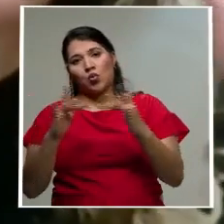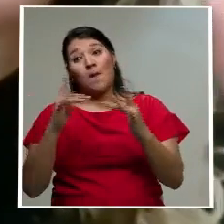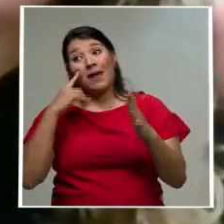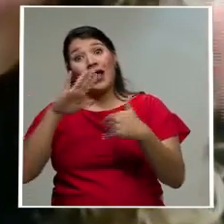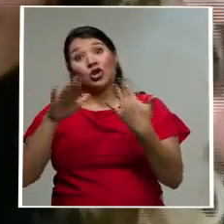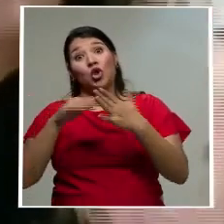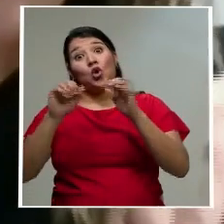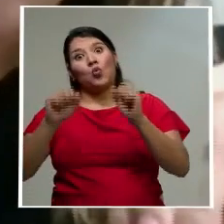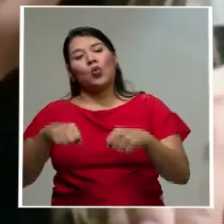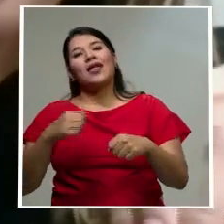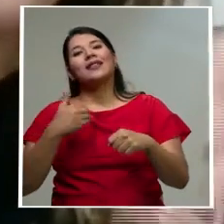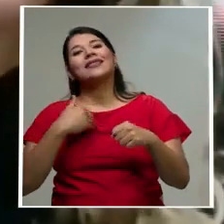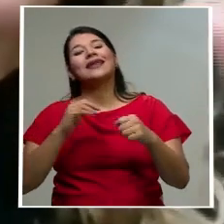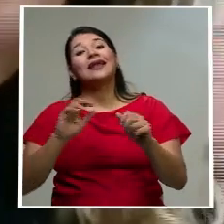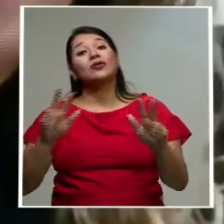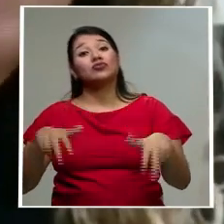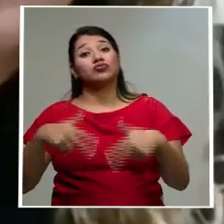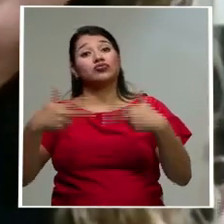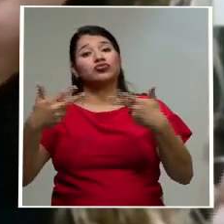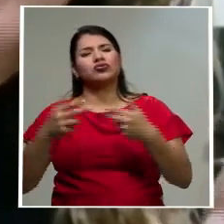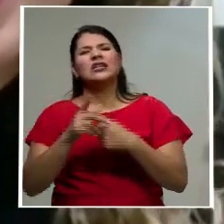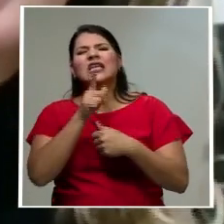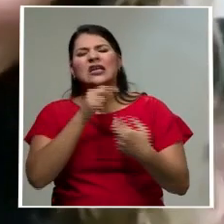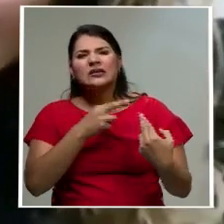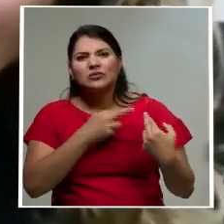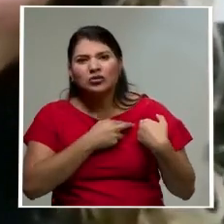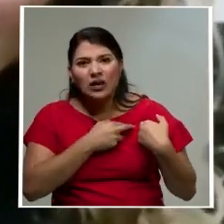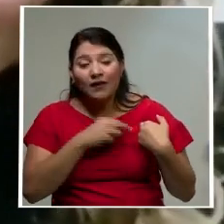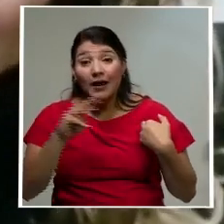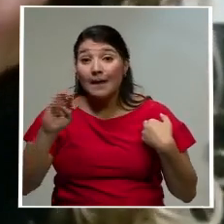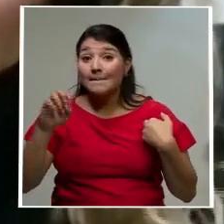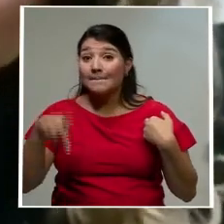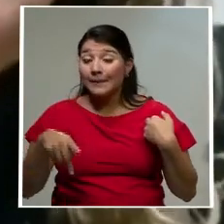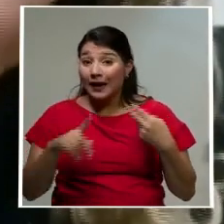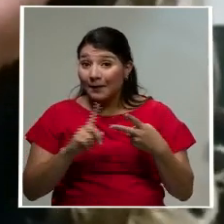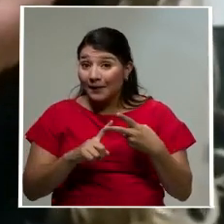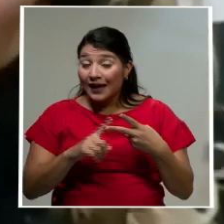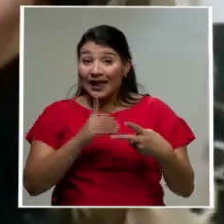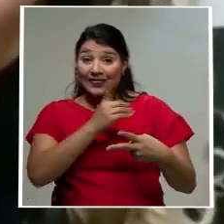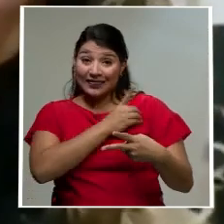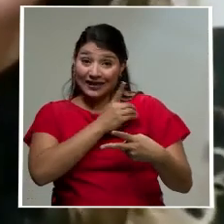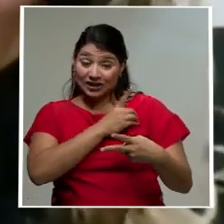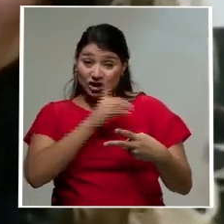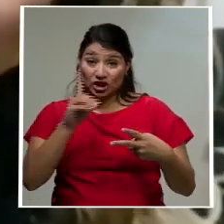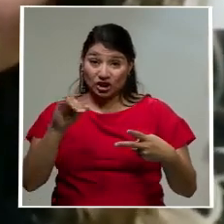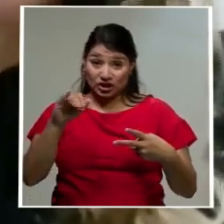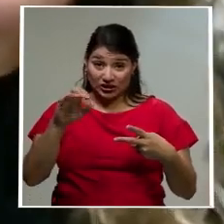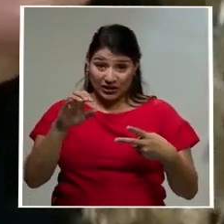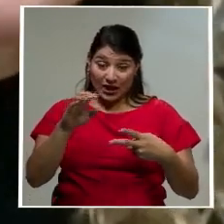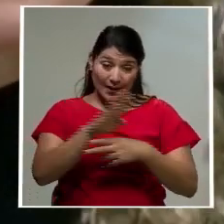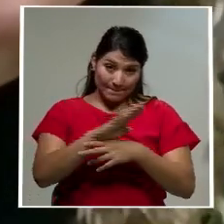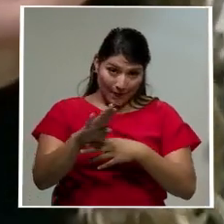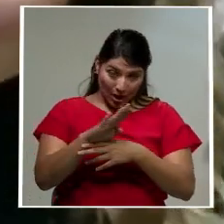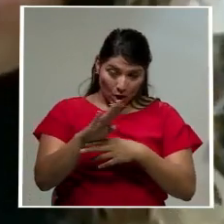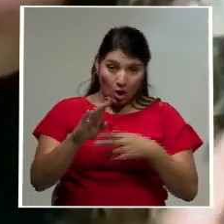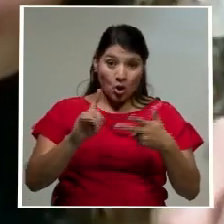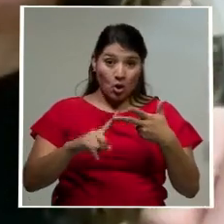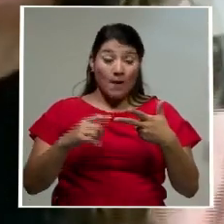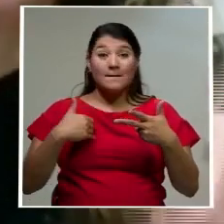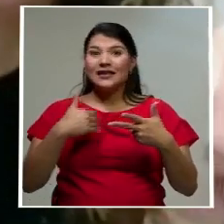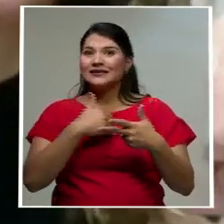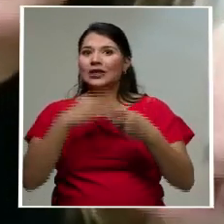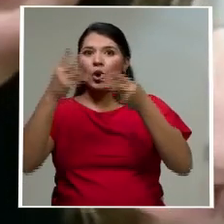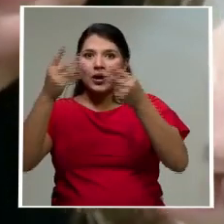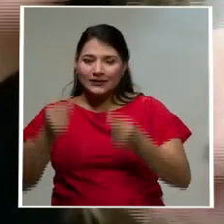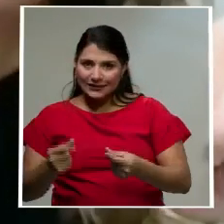virtualidad, son el MEP, la dirección de ese fideicomiso que es el banco y el Ministerio de Hacienda,